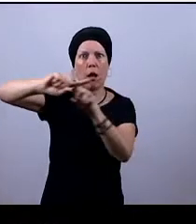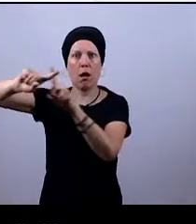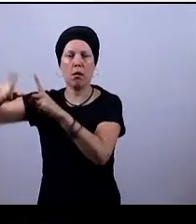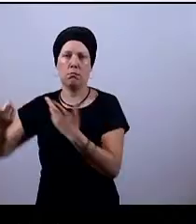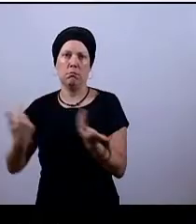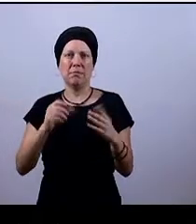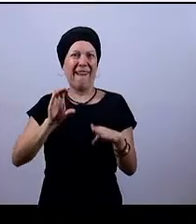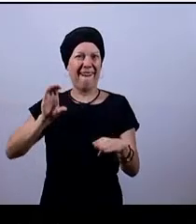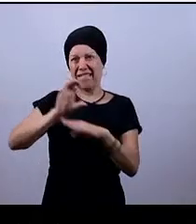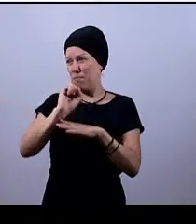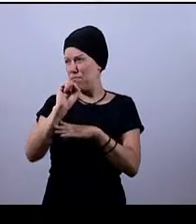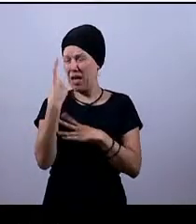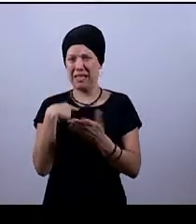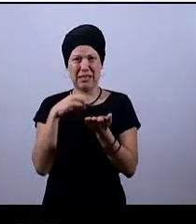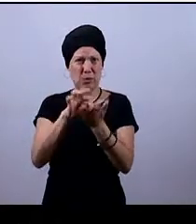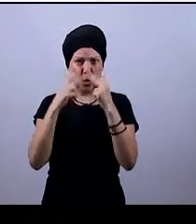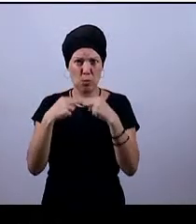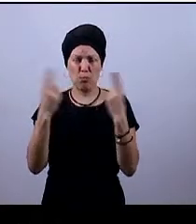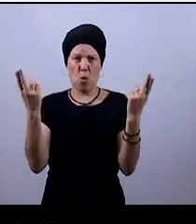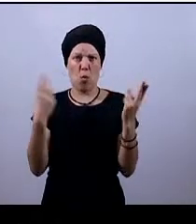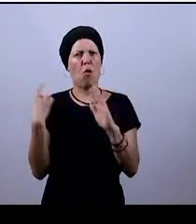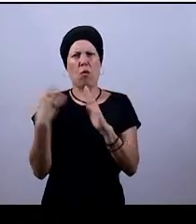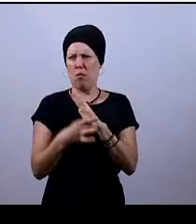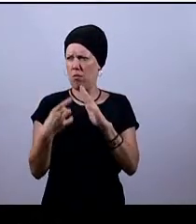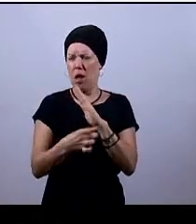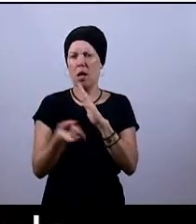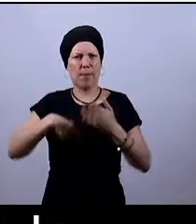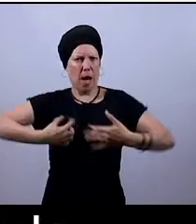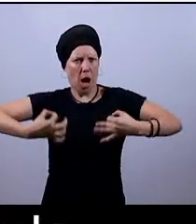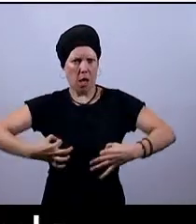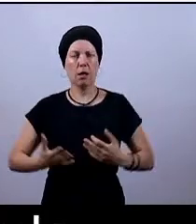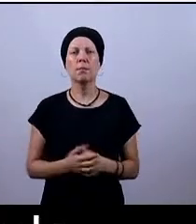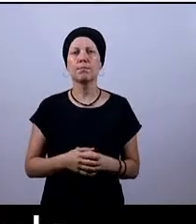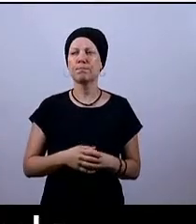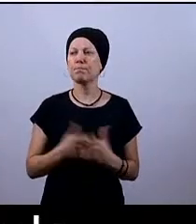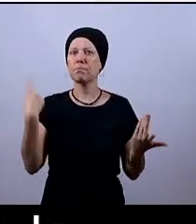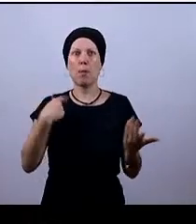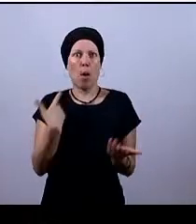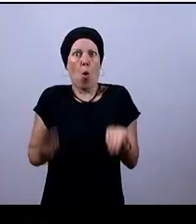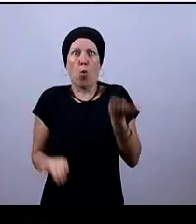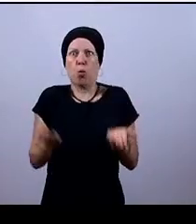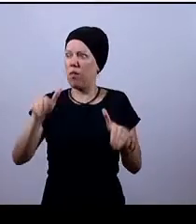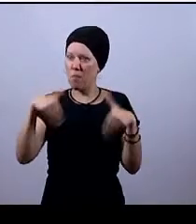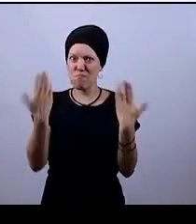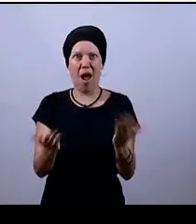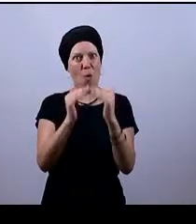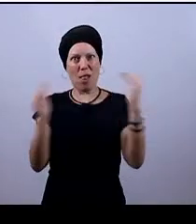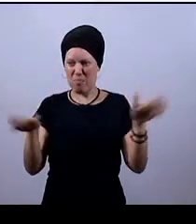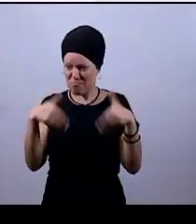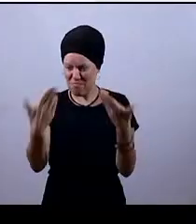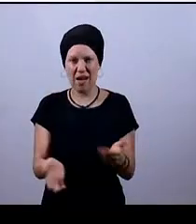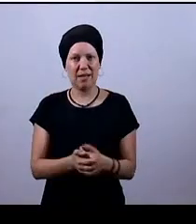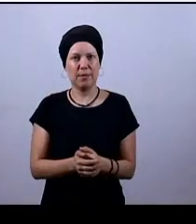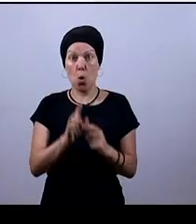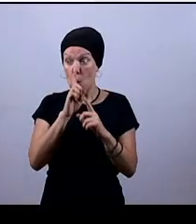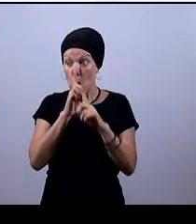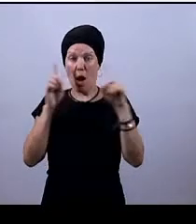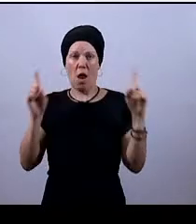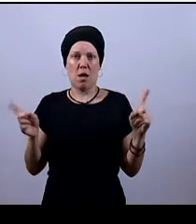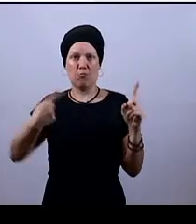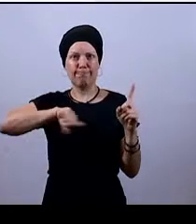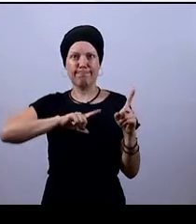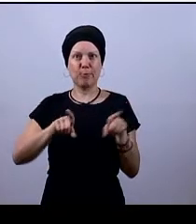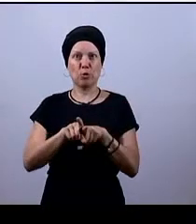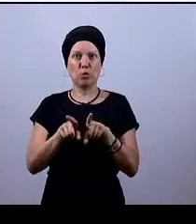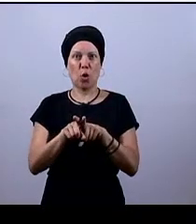que nunca en servicios públicos de calidad y de garantía, mayor justicia e igualdad. Un año en el que hemos